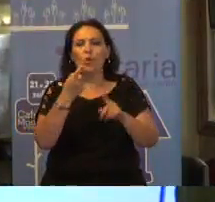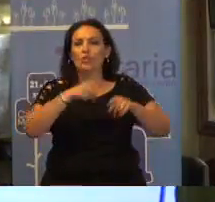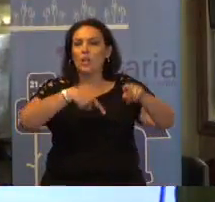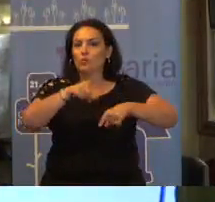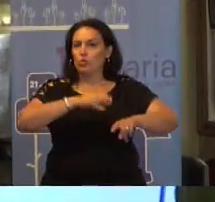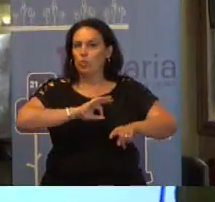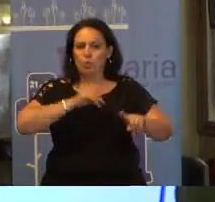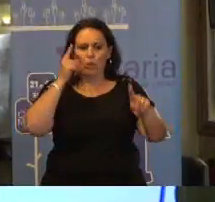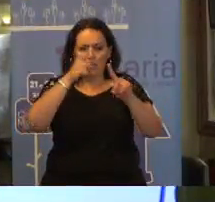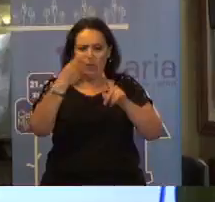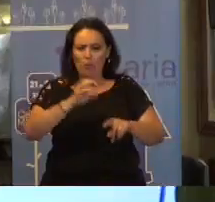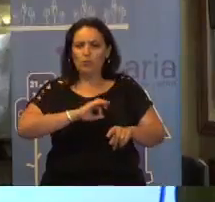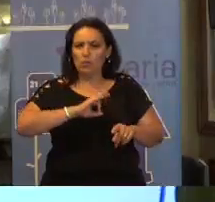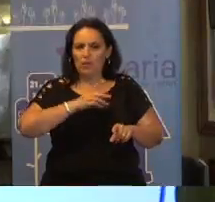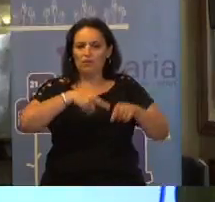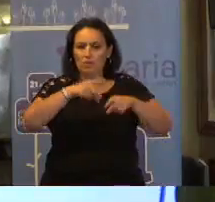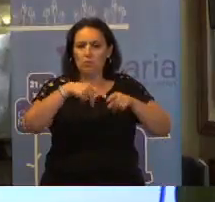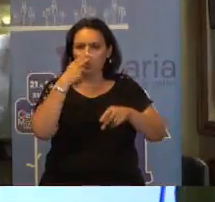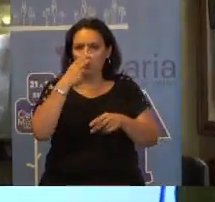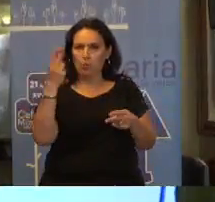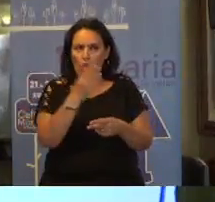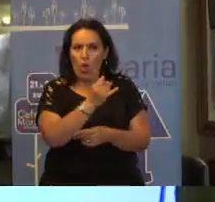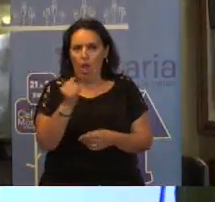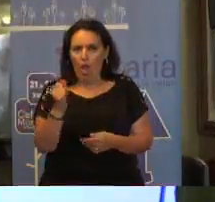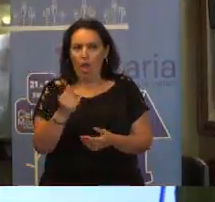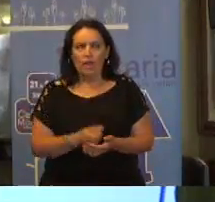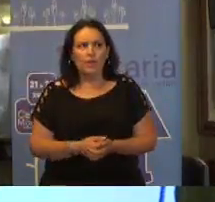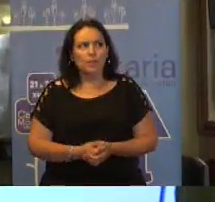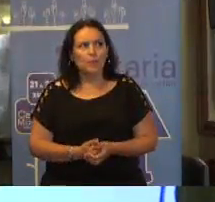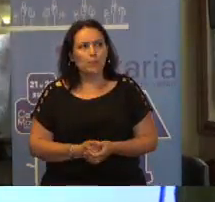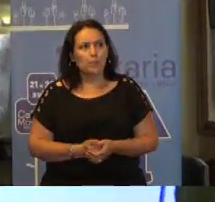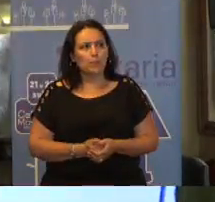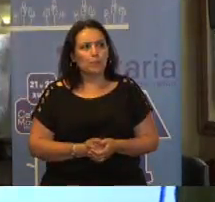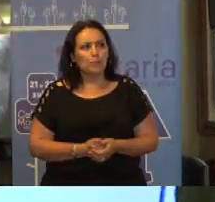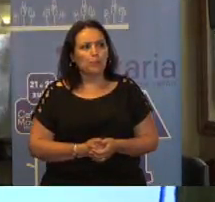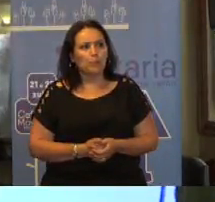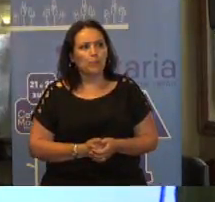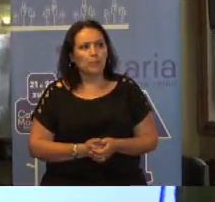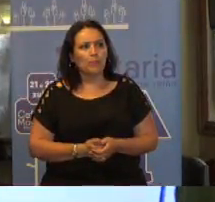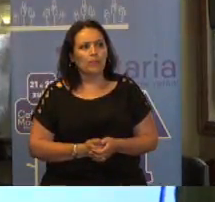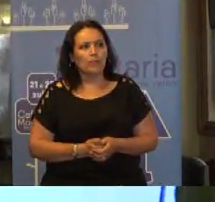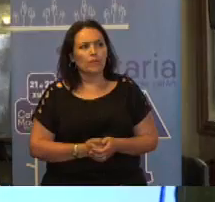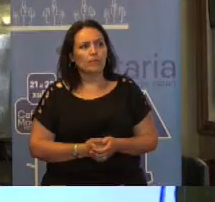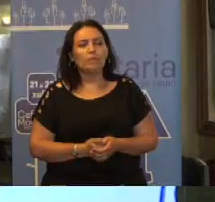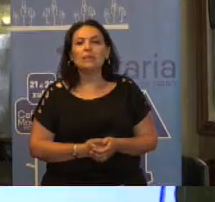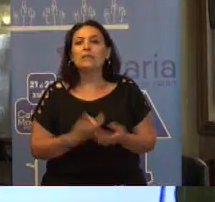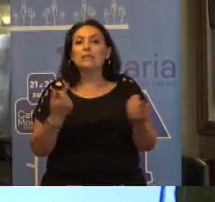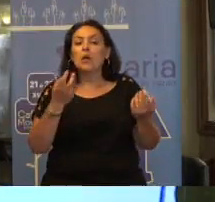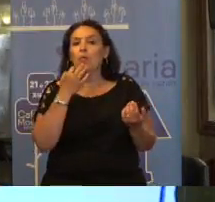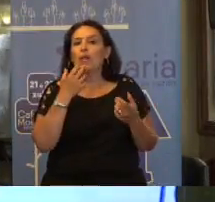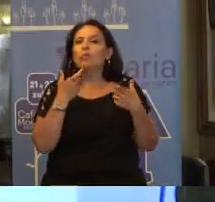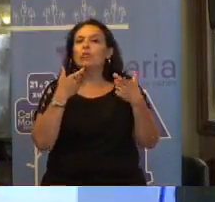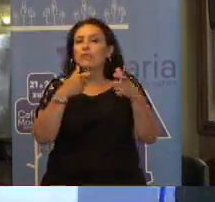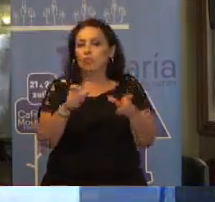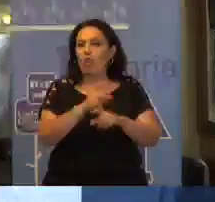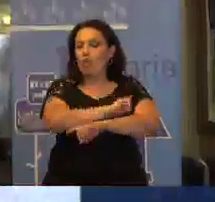Pontevedra poida contar cun transporte público como necesario nesta cidade. No ámbito do deporte, que é outro dos